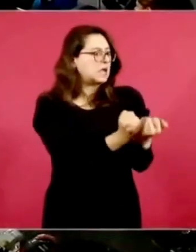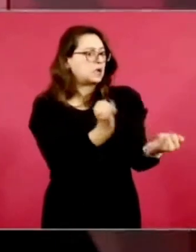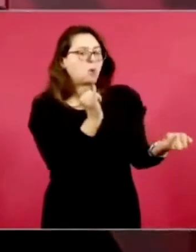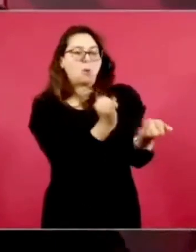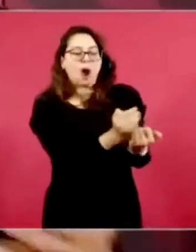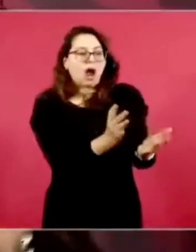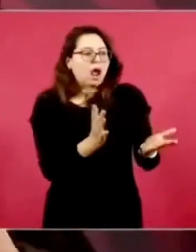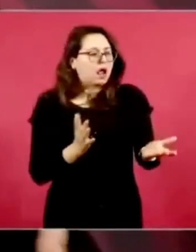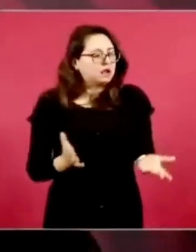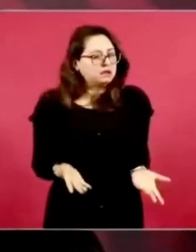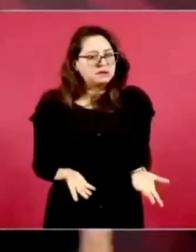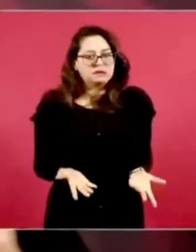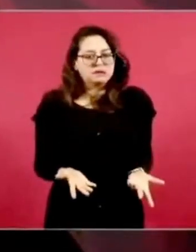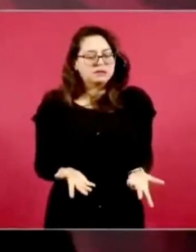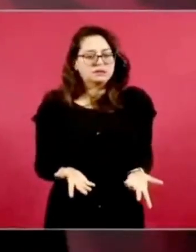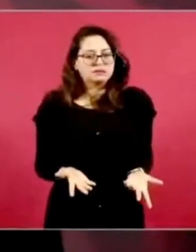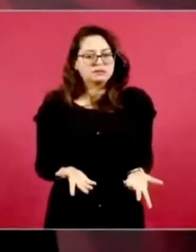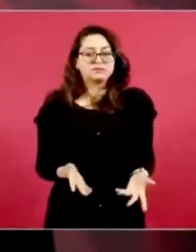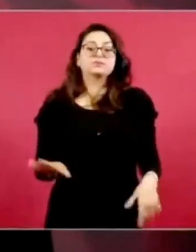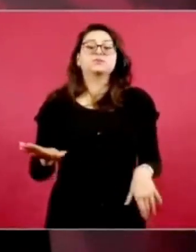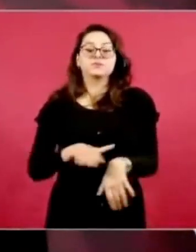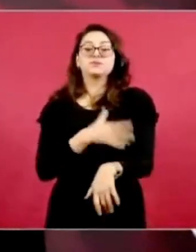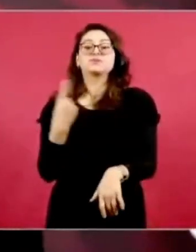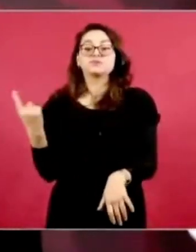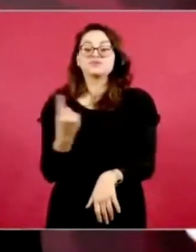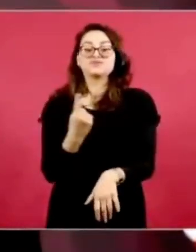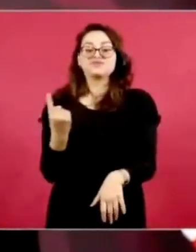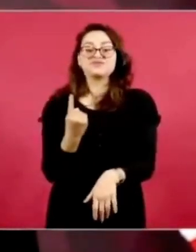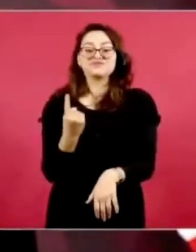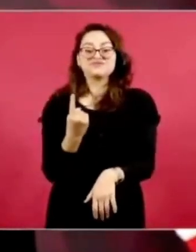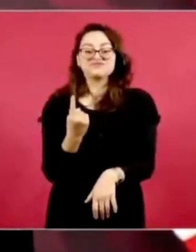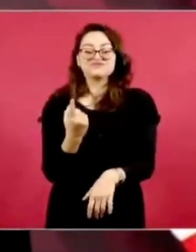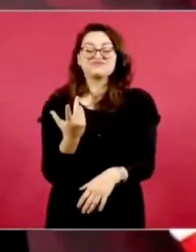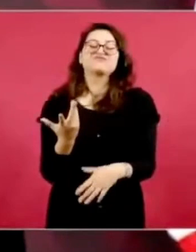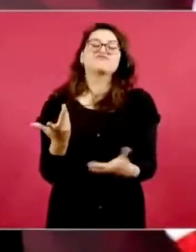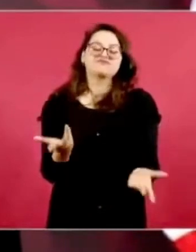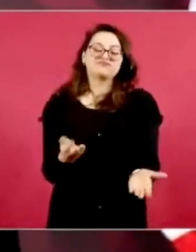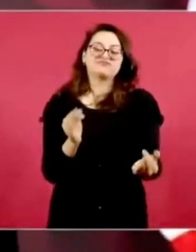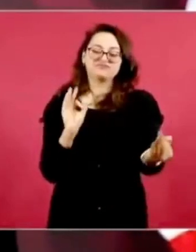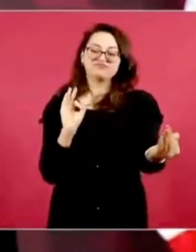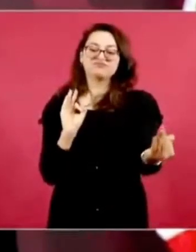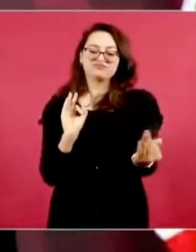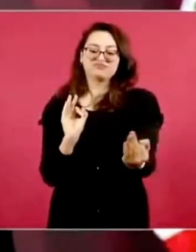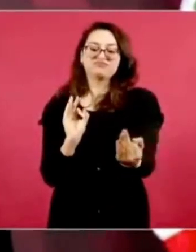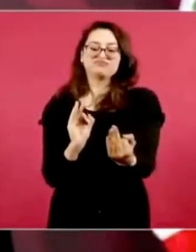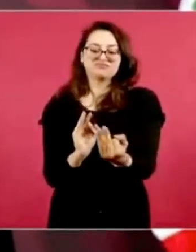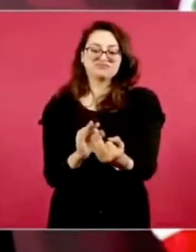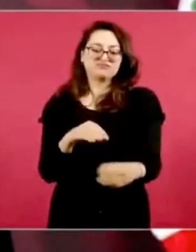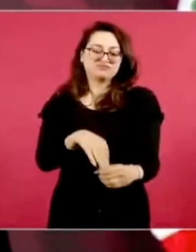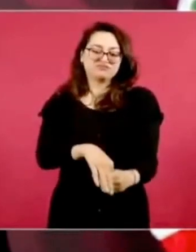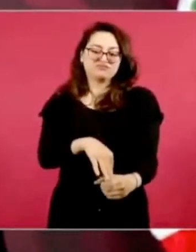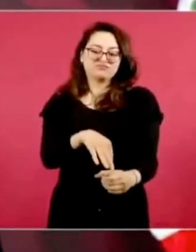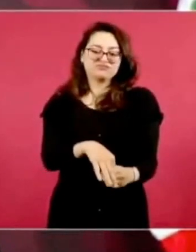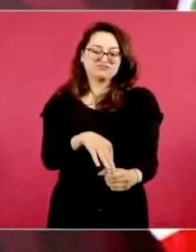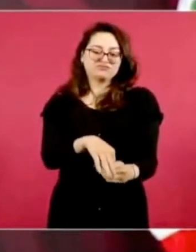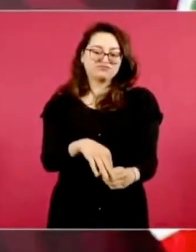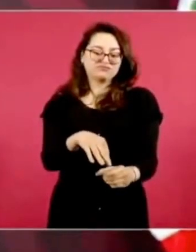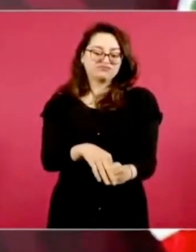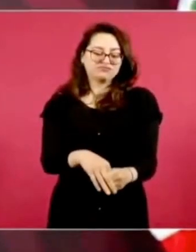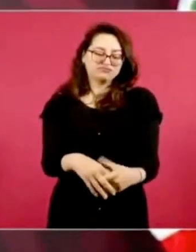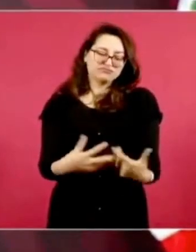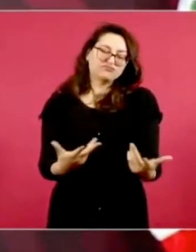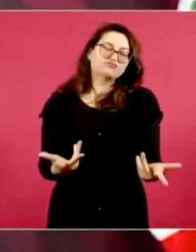Y todo porque estamos en temporada de elecciones